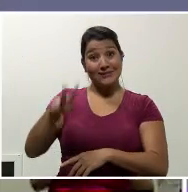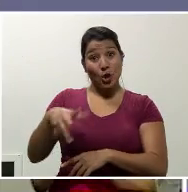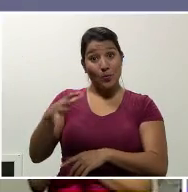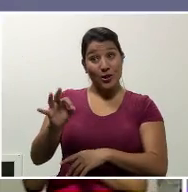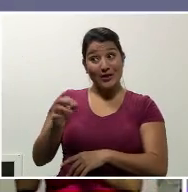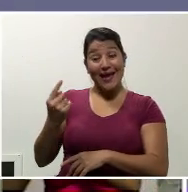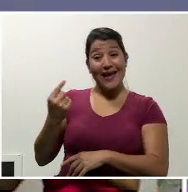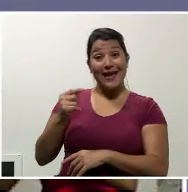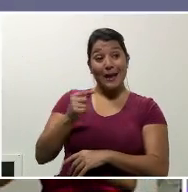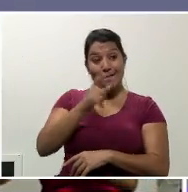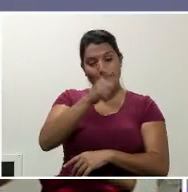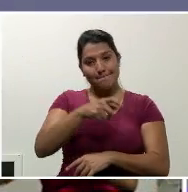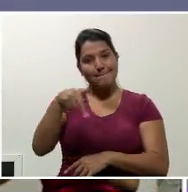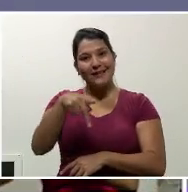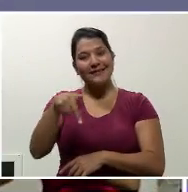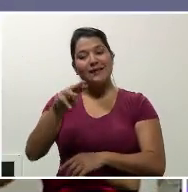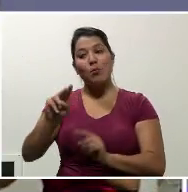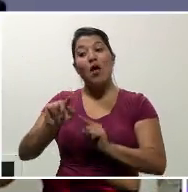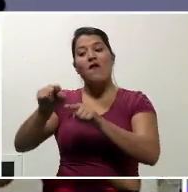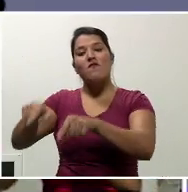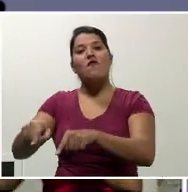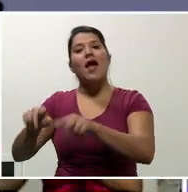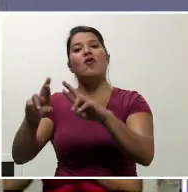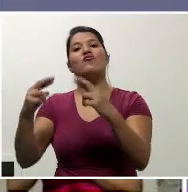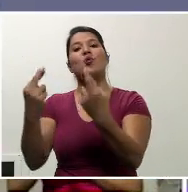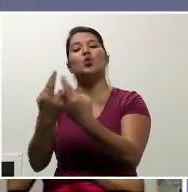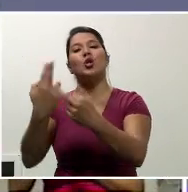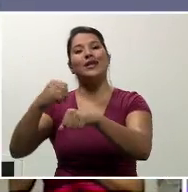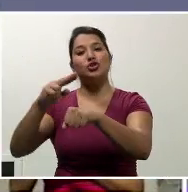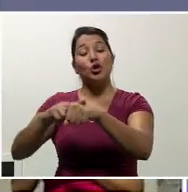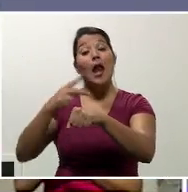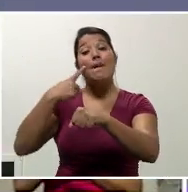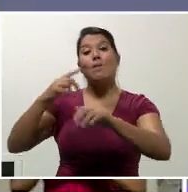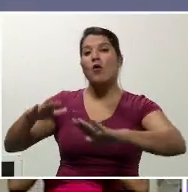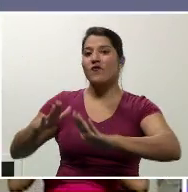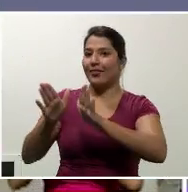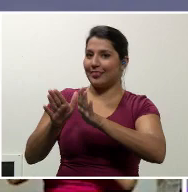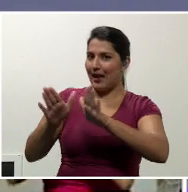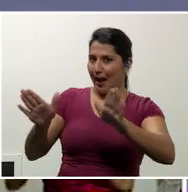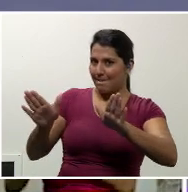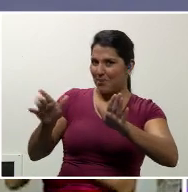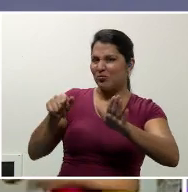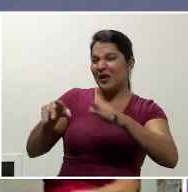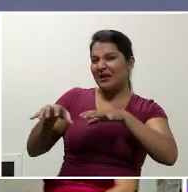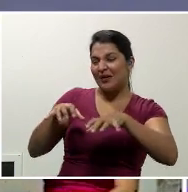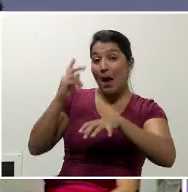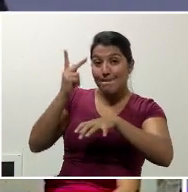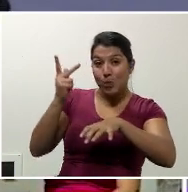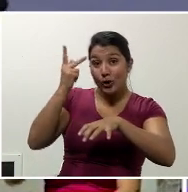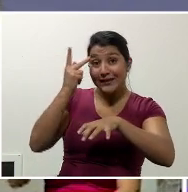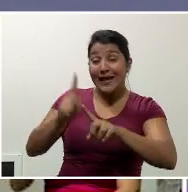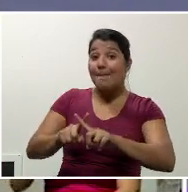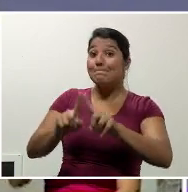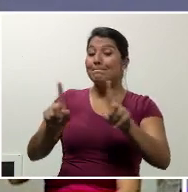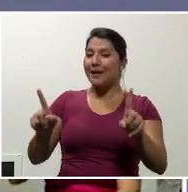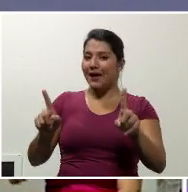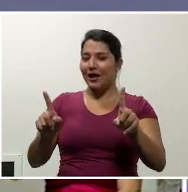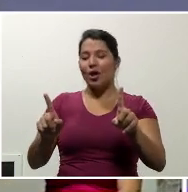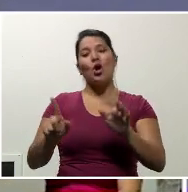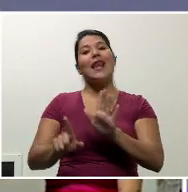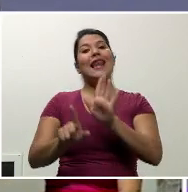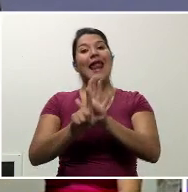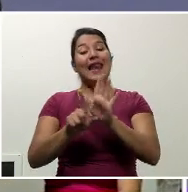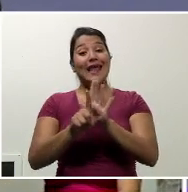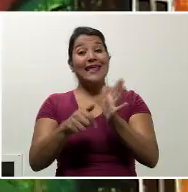como asistente en una Asamblea Nacional del Frente Amplio, siendo ya ministra de la Condición de la Mujer, situación que es prohibida por el